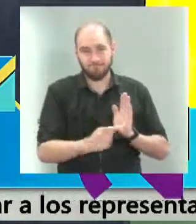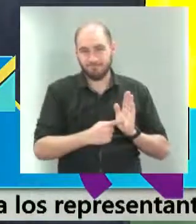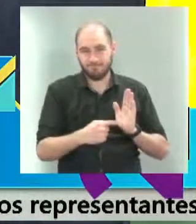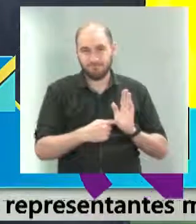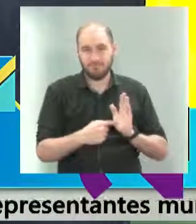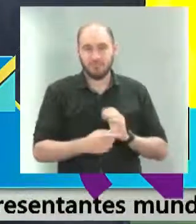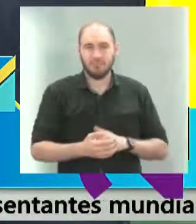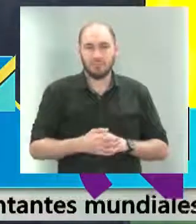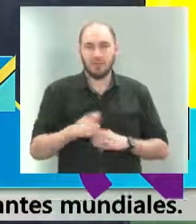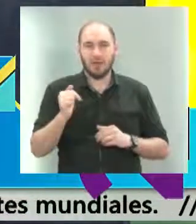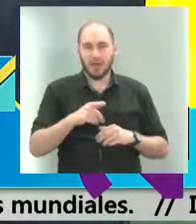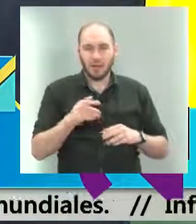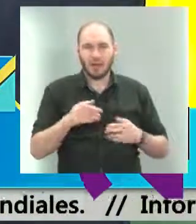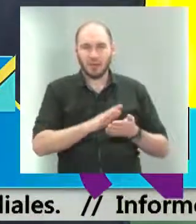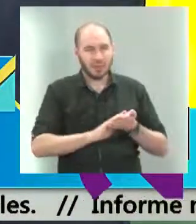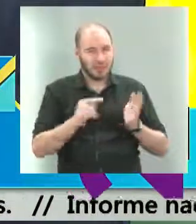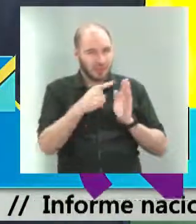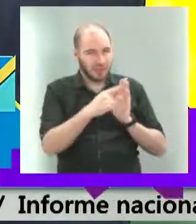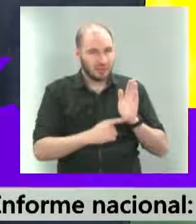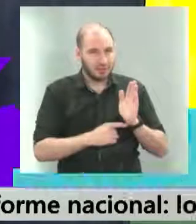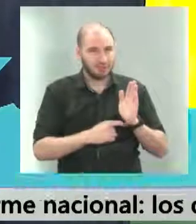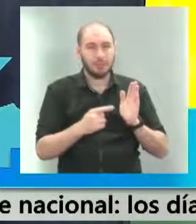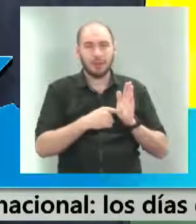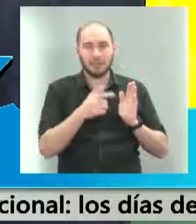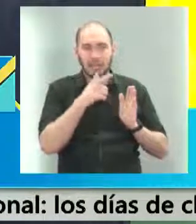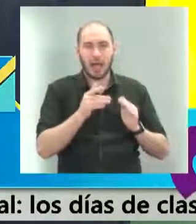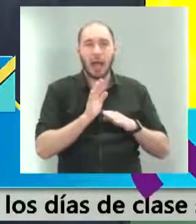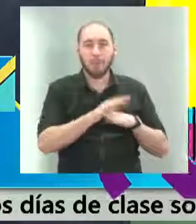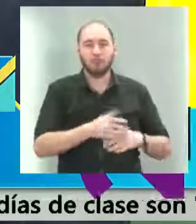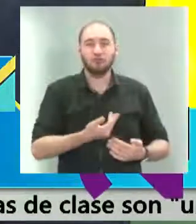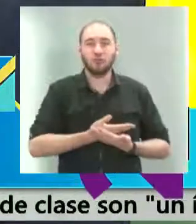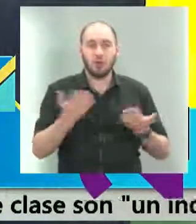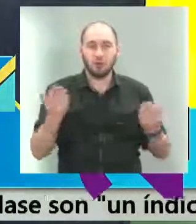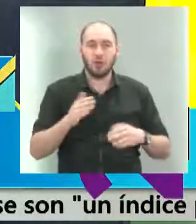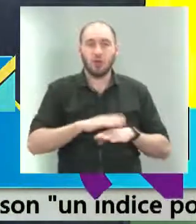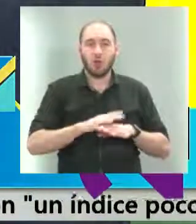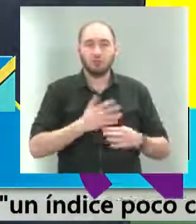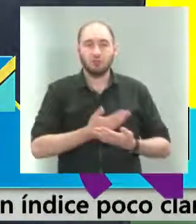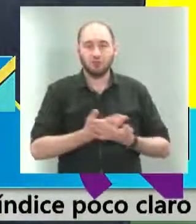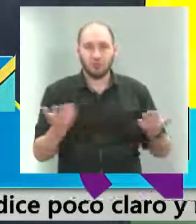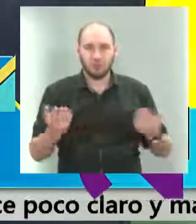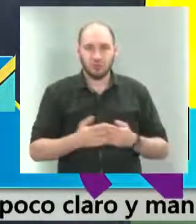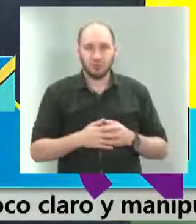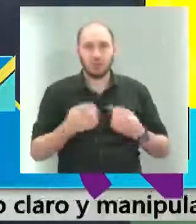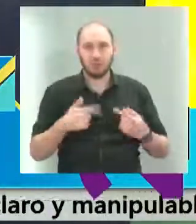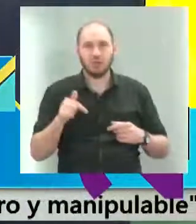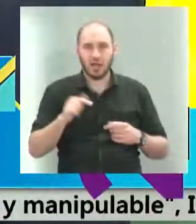Uh-huh. Si empezamos a entrar por ahí, yo creo que con el apoyo de todos, un compromiso de todos, algo va a empezar a cambiar, no va a ser